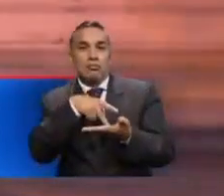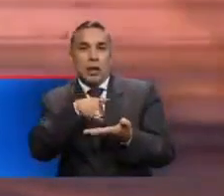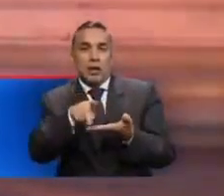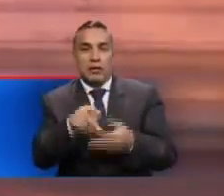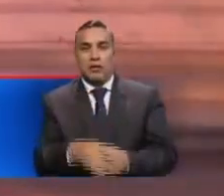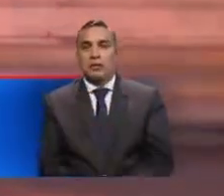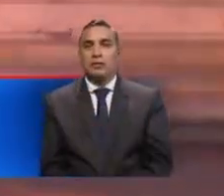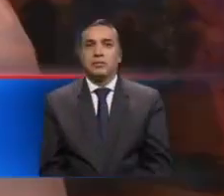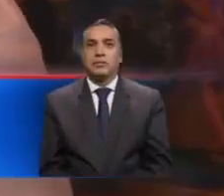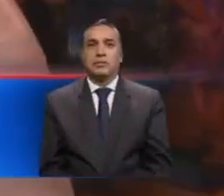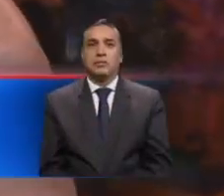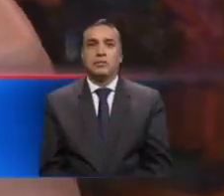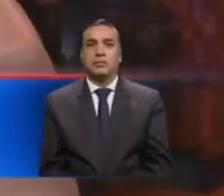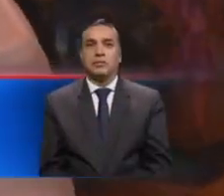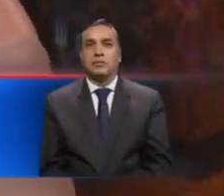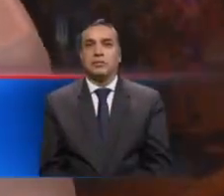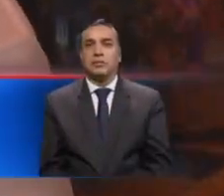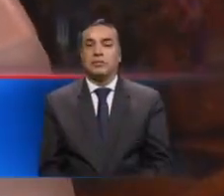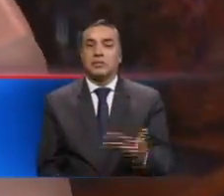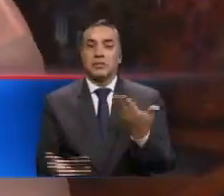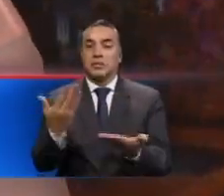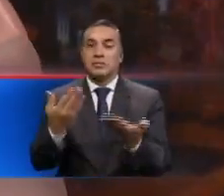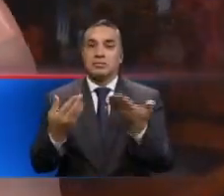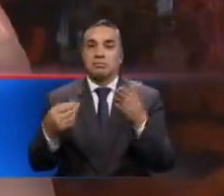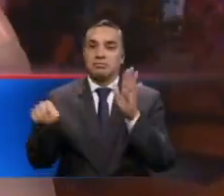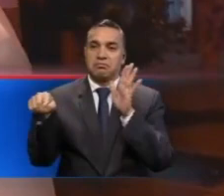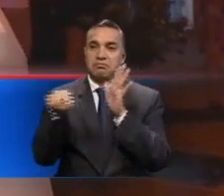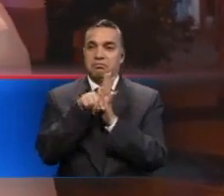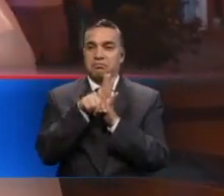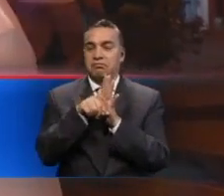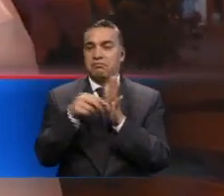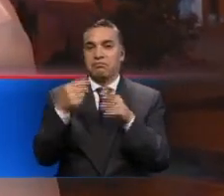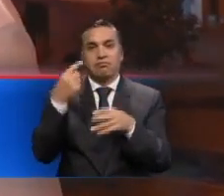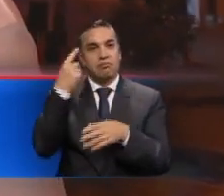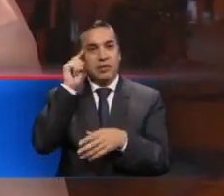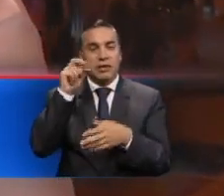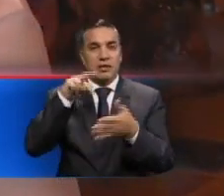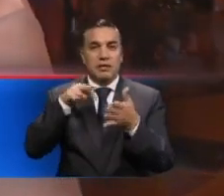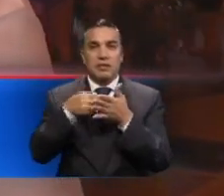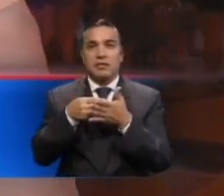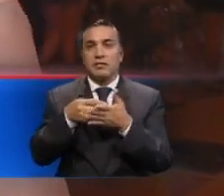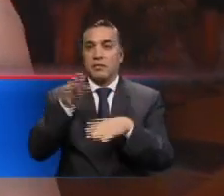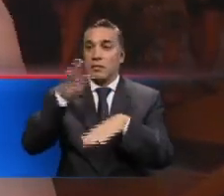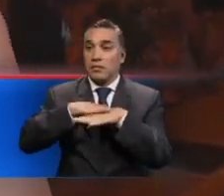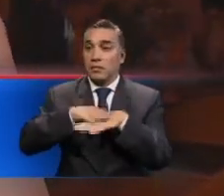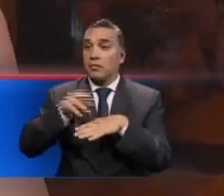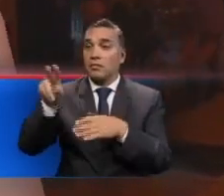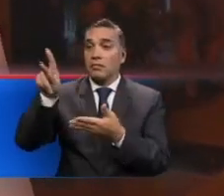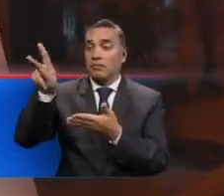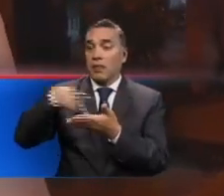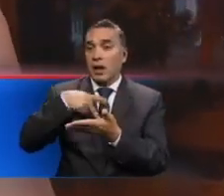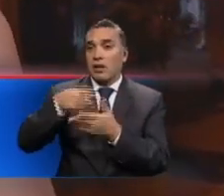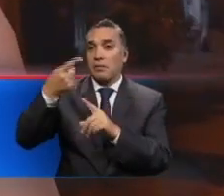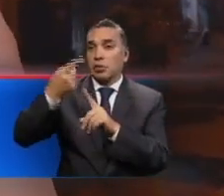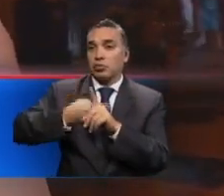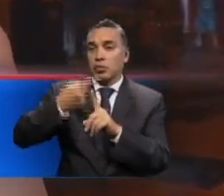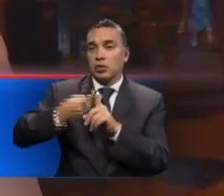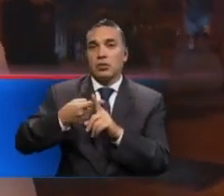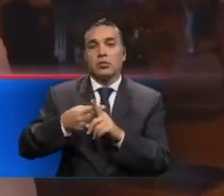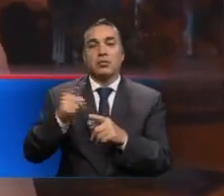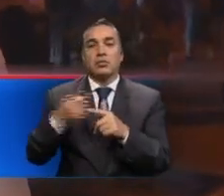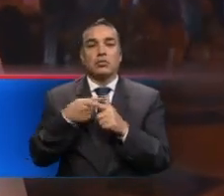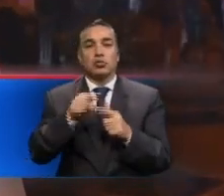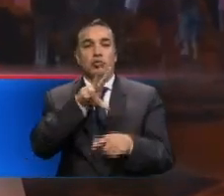entreguen dinero. Tal vez puede ser eso, una amenaza de que le hayan avisado que tenía que dar algún dinero y simplemente no lo